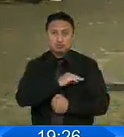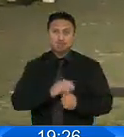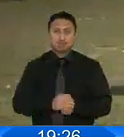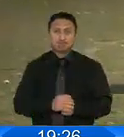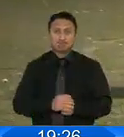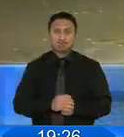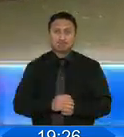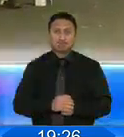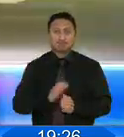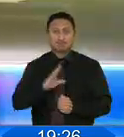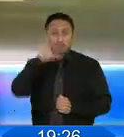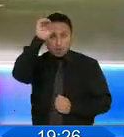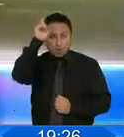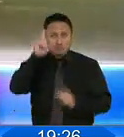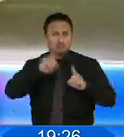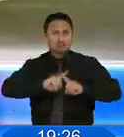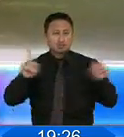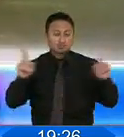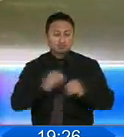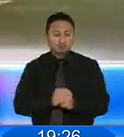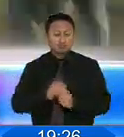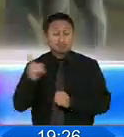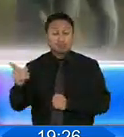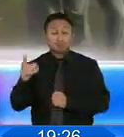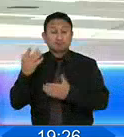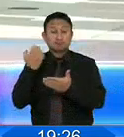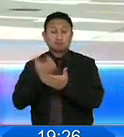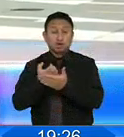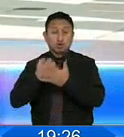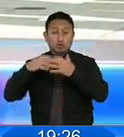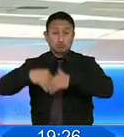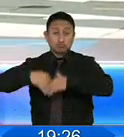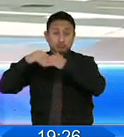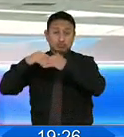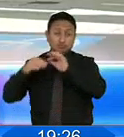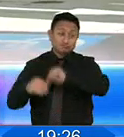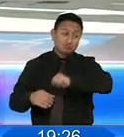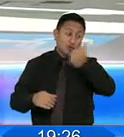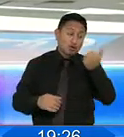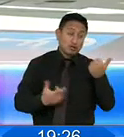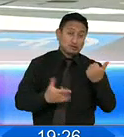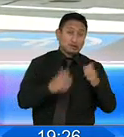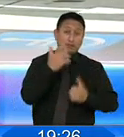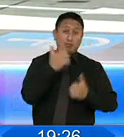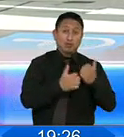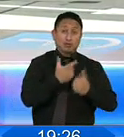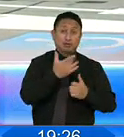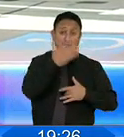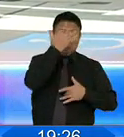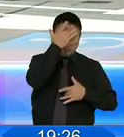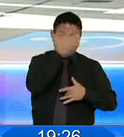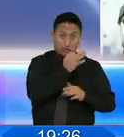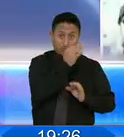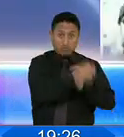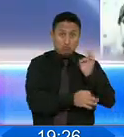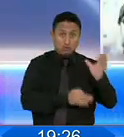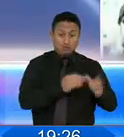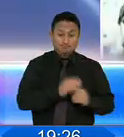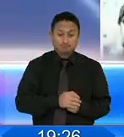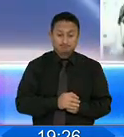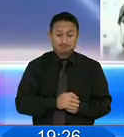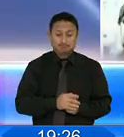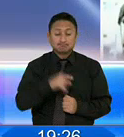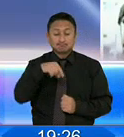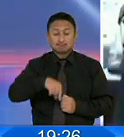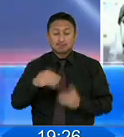posiciones diversas. Por un lado, la reactivación económica y por otro lado, la situación epidemiológica del país por la pandemia. Este equilibrio,